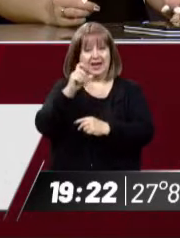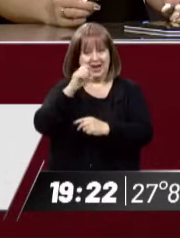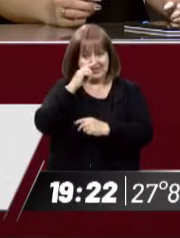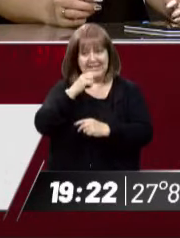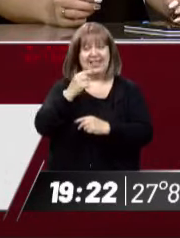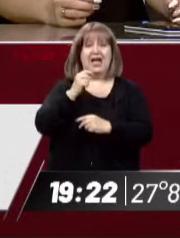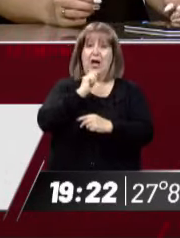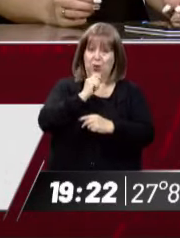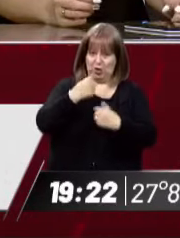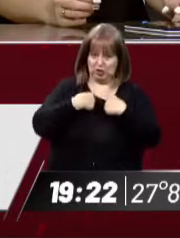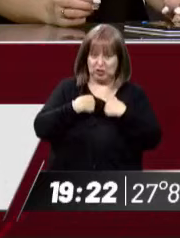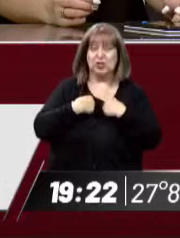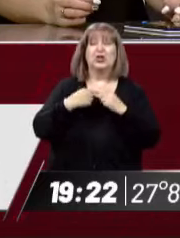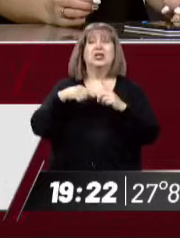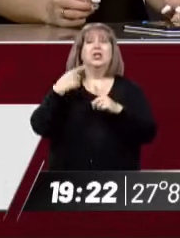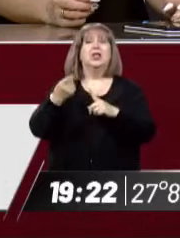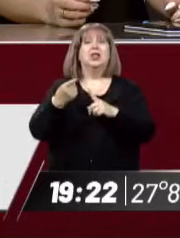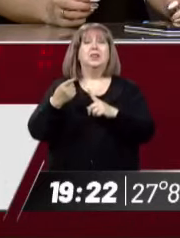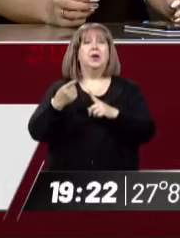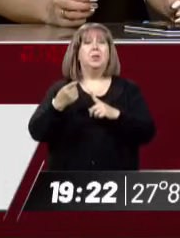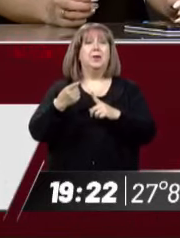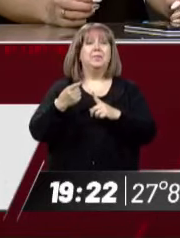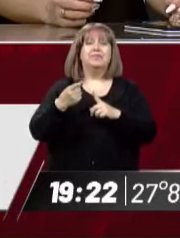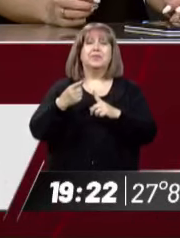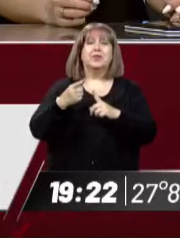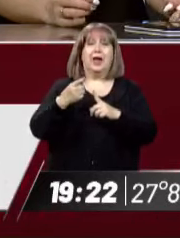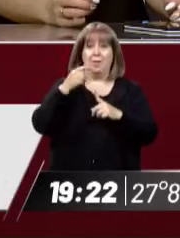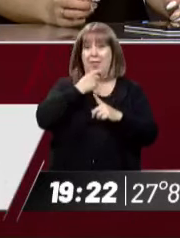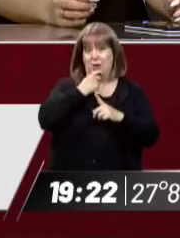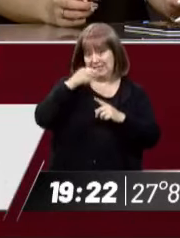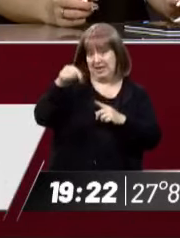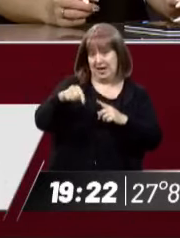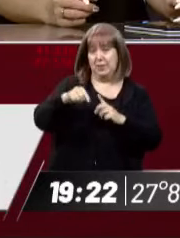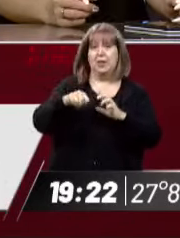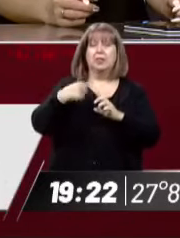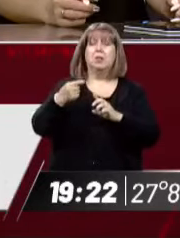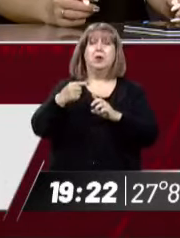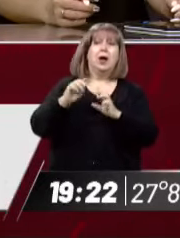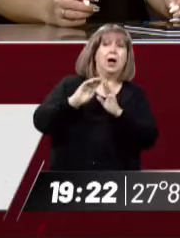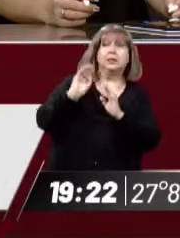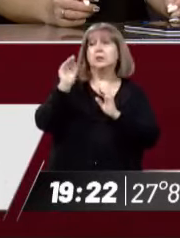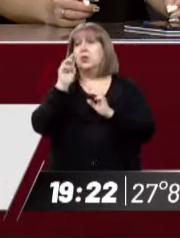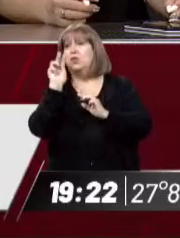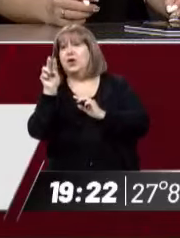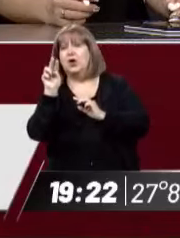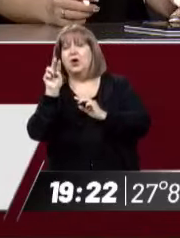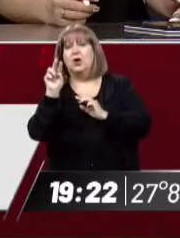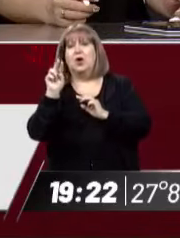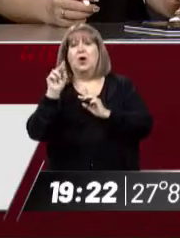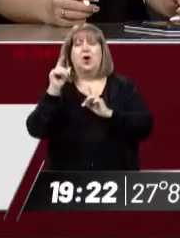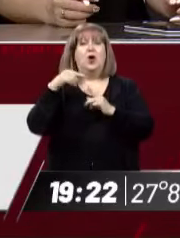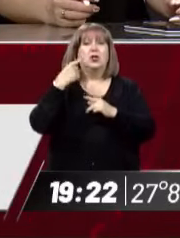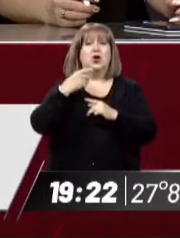más adelante. Agustina nos dijo algunas palabras, ella mendocina. Y cuando entró Agustina, aparece el Colorado